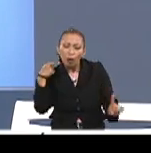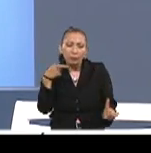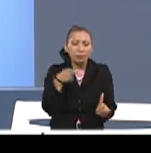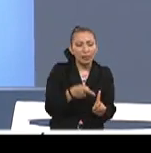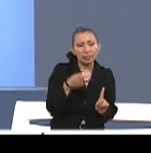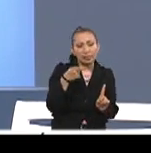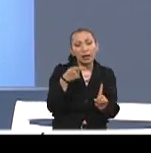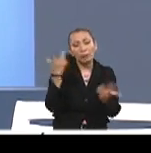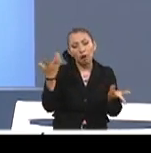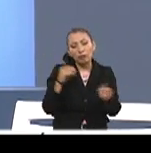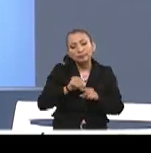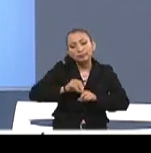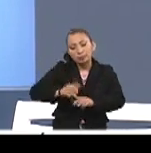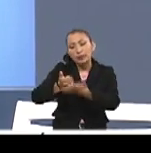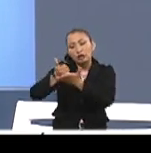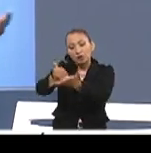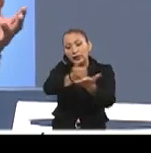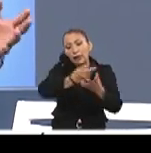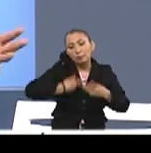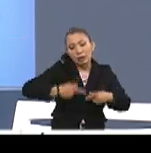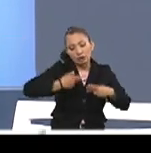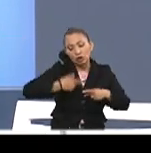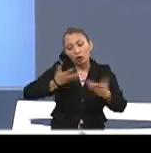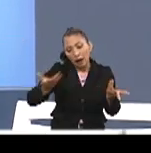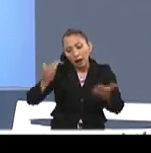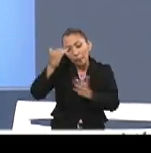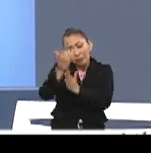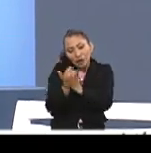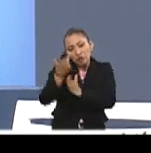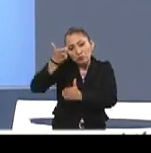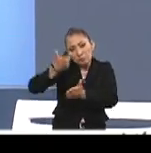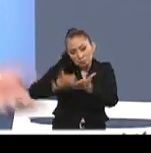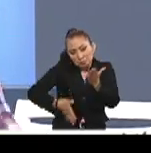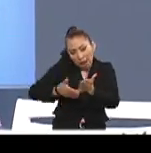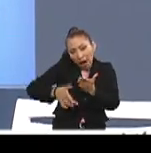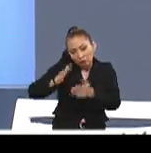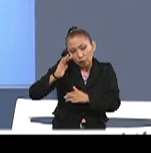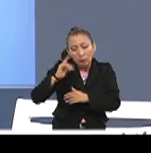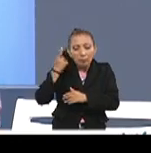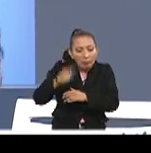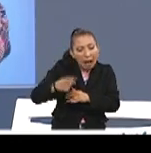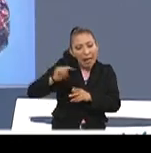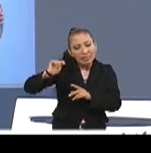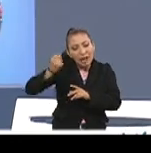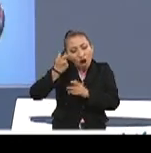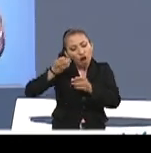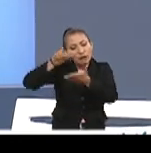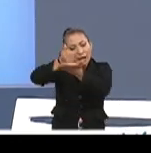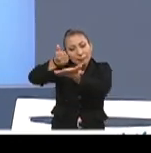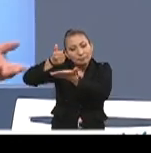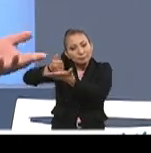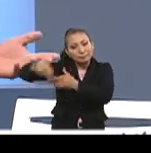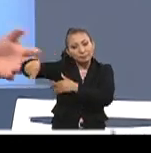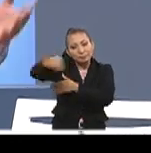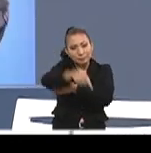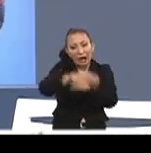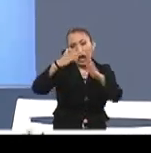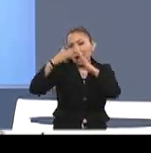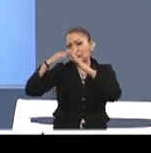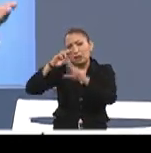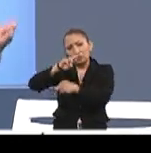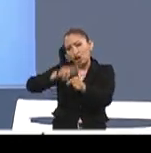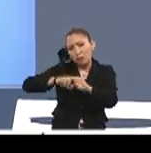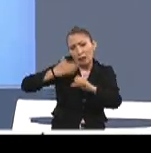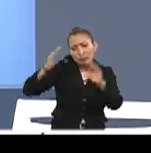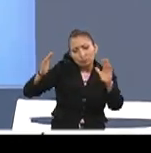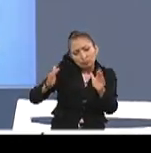es impactar en la sociedad, obviamente reduciendo nuestros costos para poder llevar la tecnología, pues digamos a casas